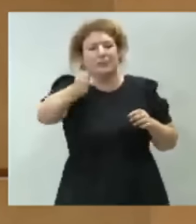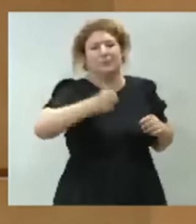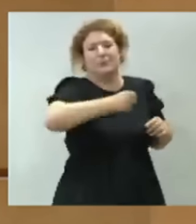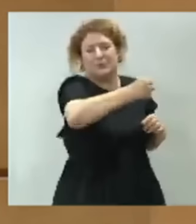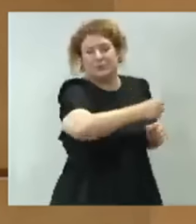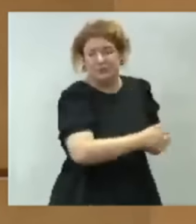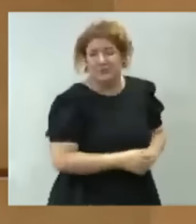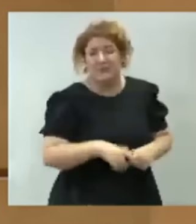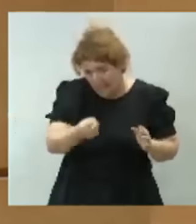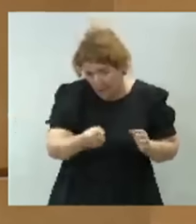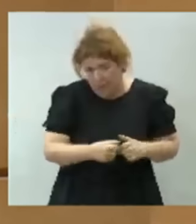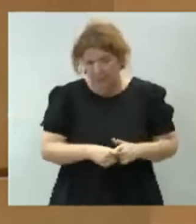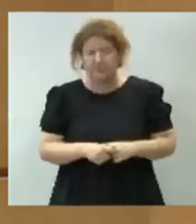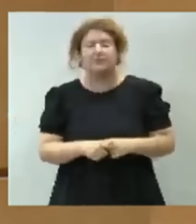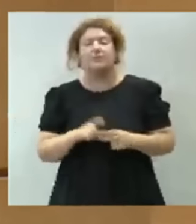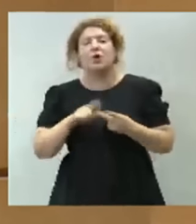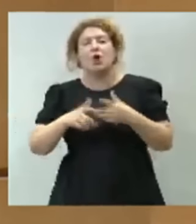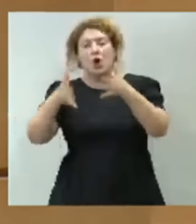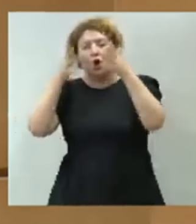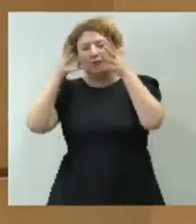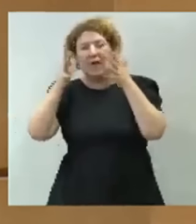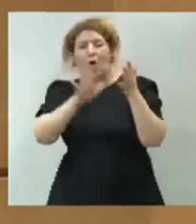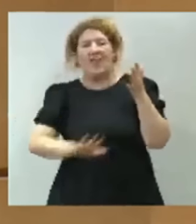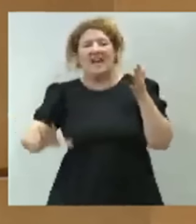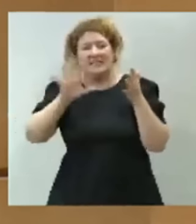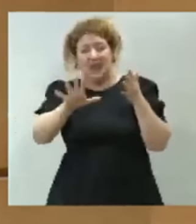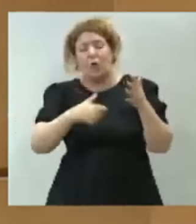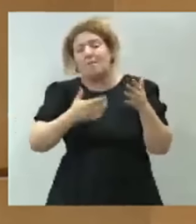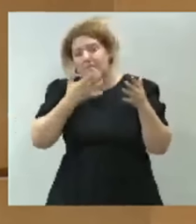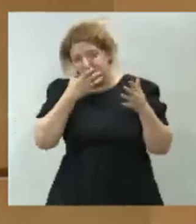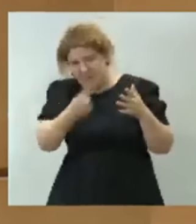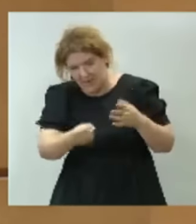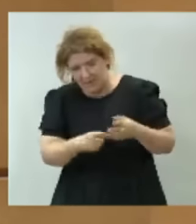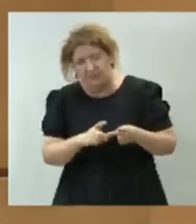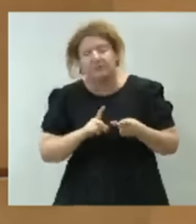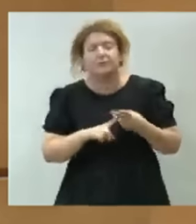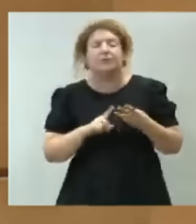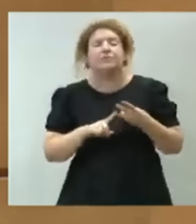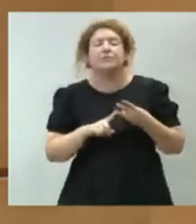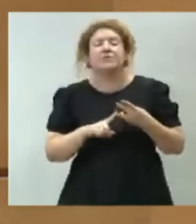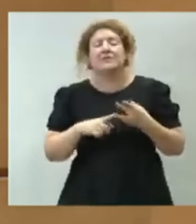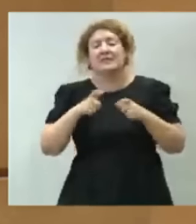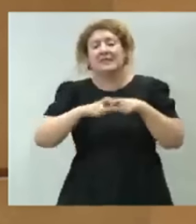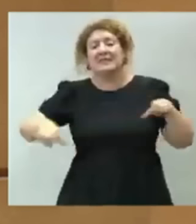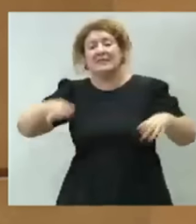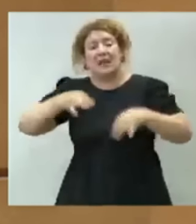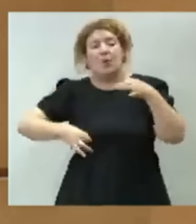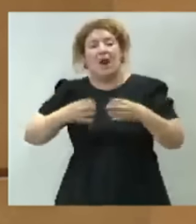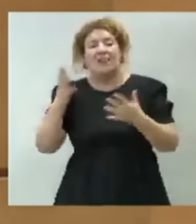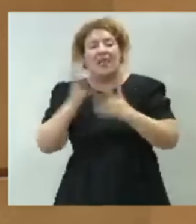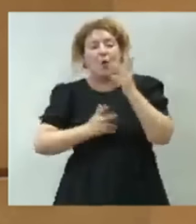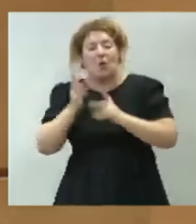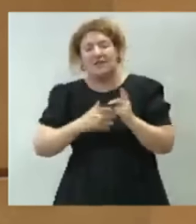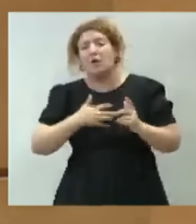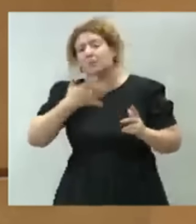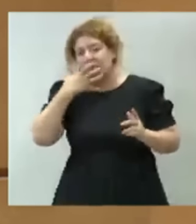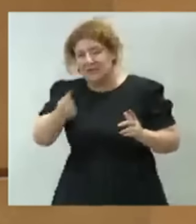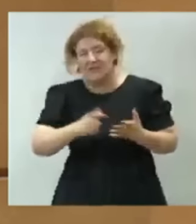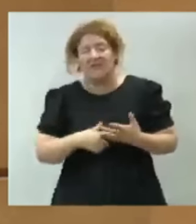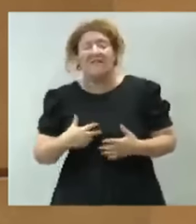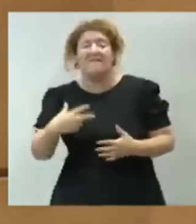Partido Socialista. Consejo de Estado, Partido Socialista. Tribunal de Cuentas, Partido Socialista. Fiscal General del